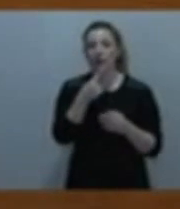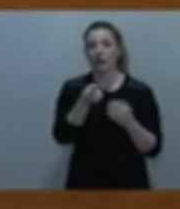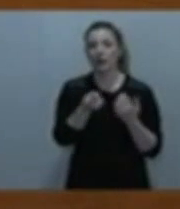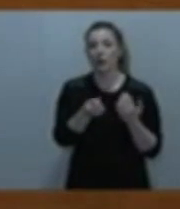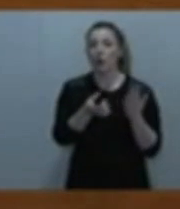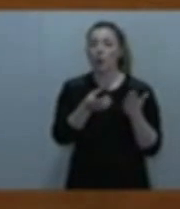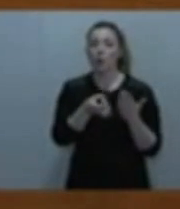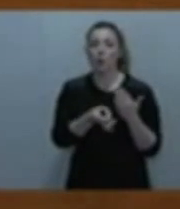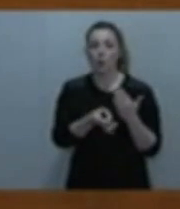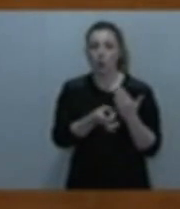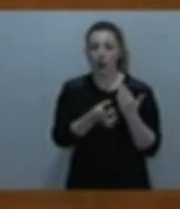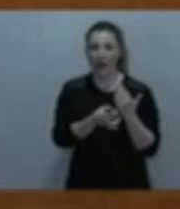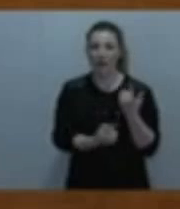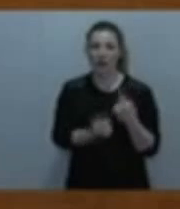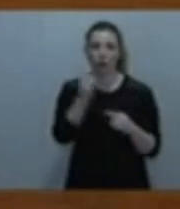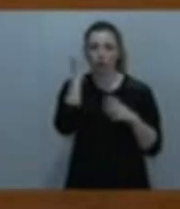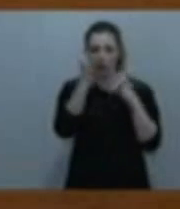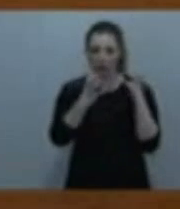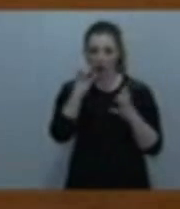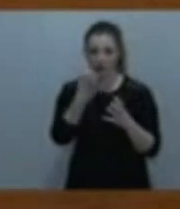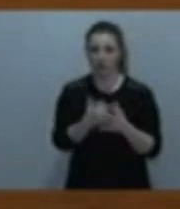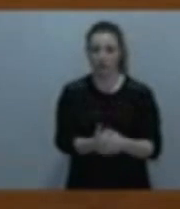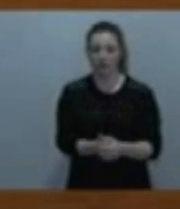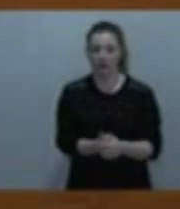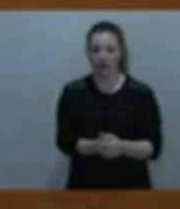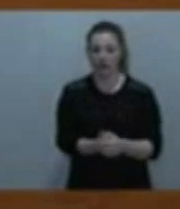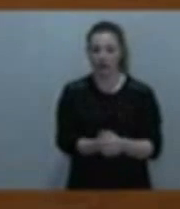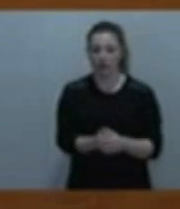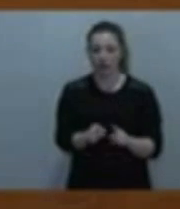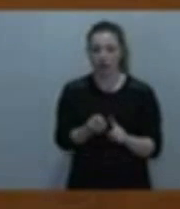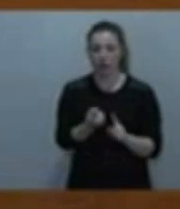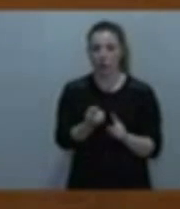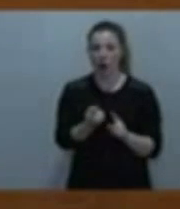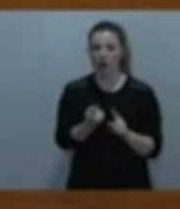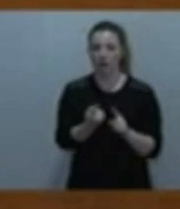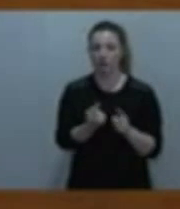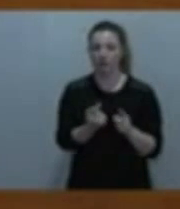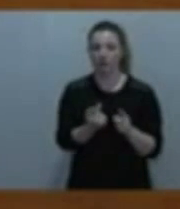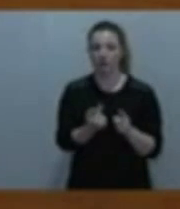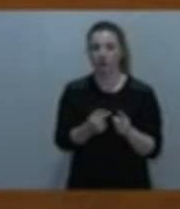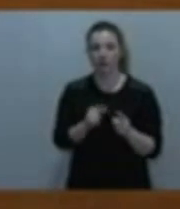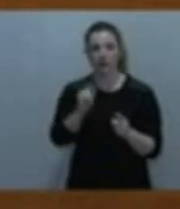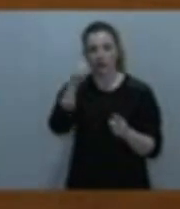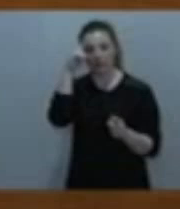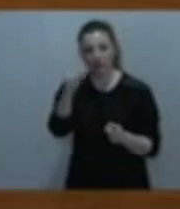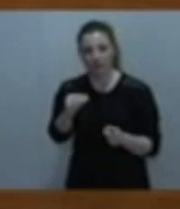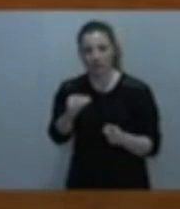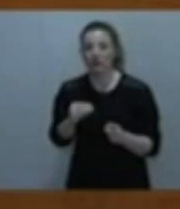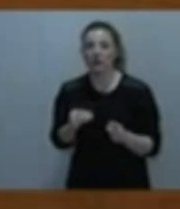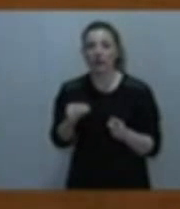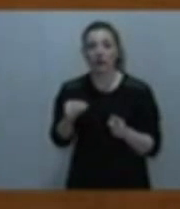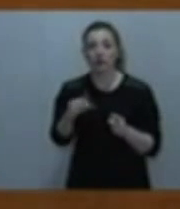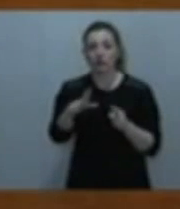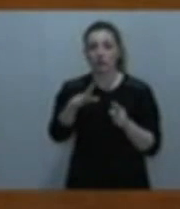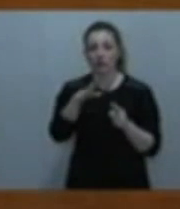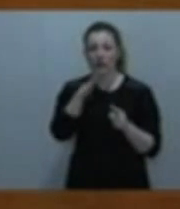a determinados animales. La astucia es para el zorro, la sabiduría para los